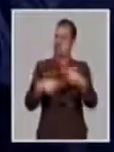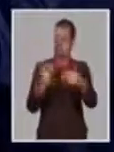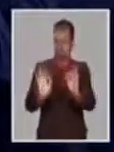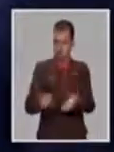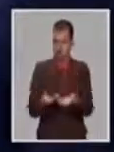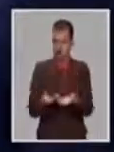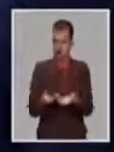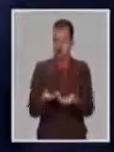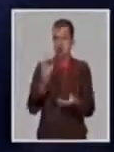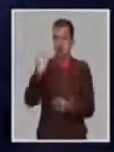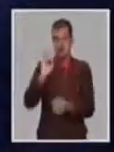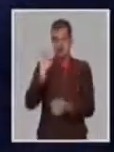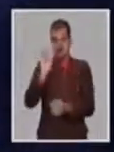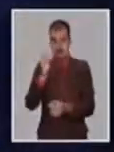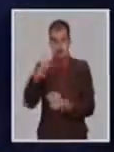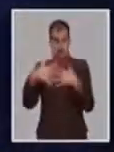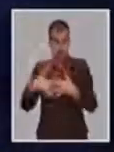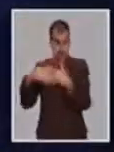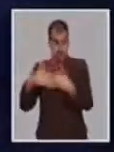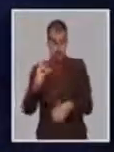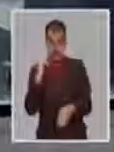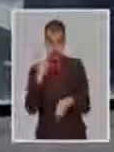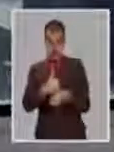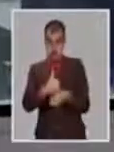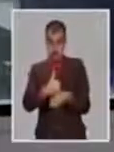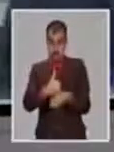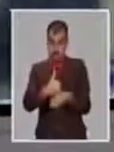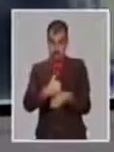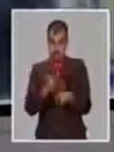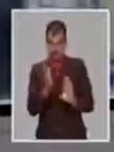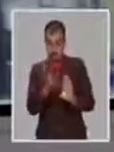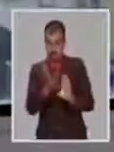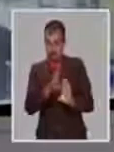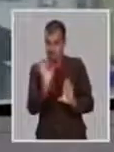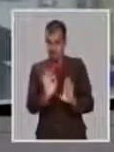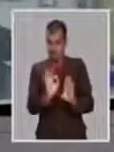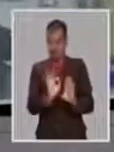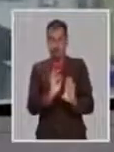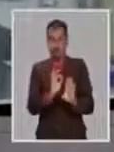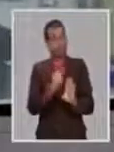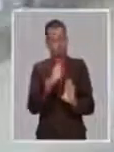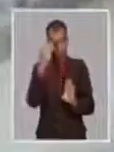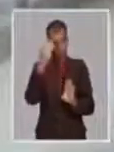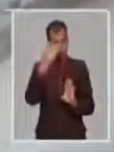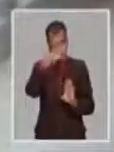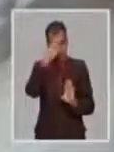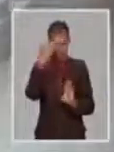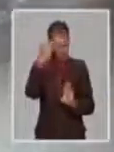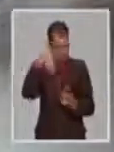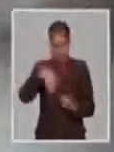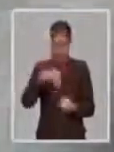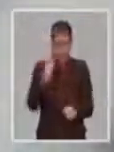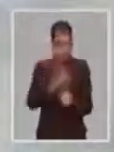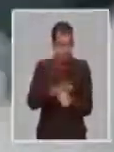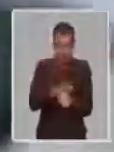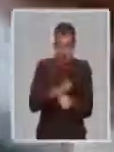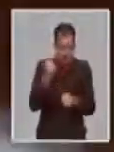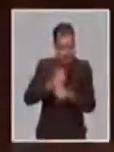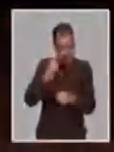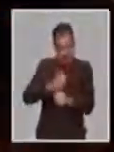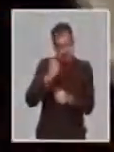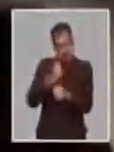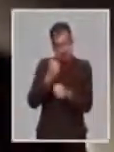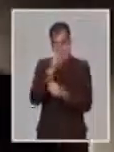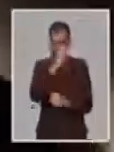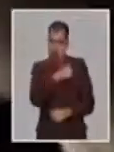que las mismas sanciones de Estados Unidos que aislaron a la isla forzaron a Cuba a convertirse en pionero biomédico.